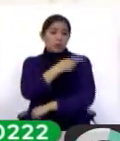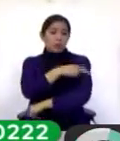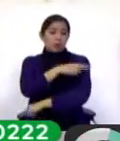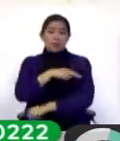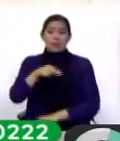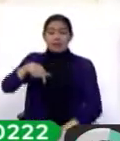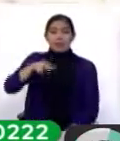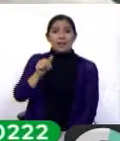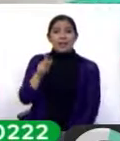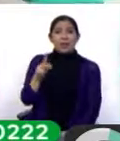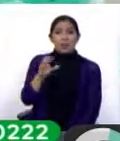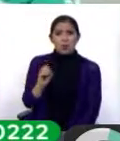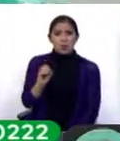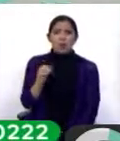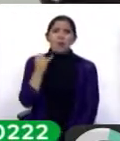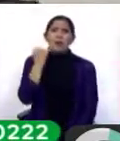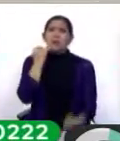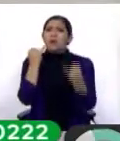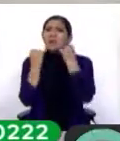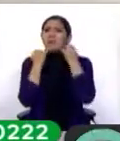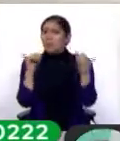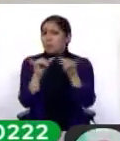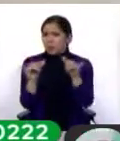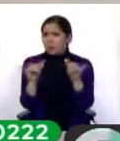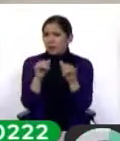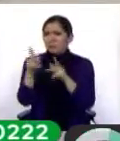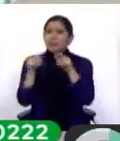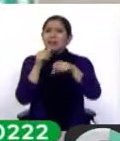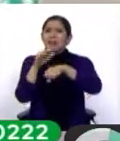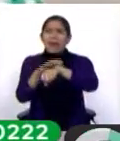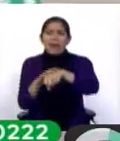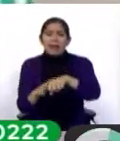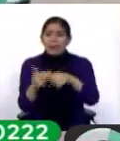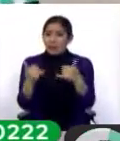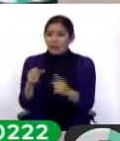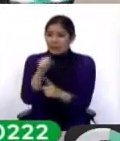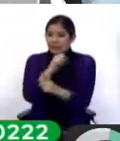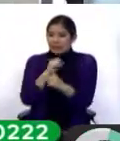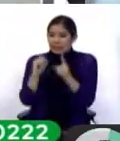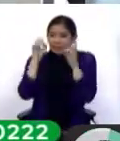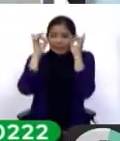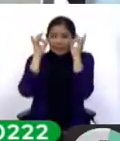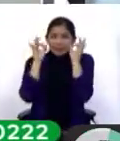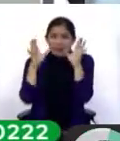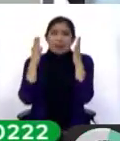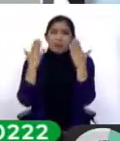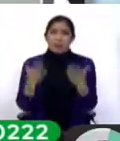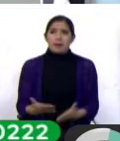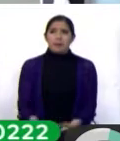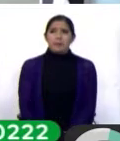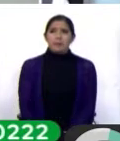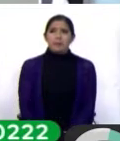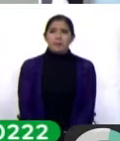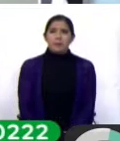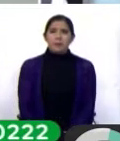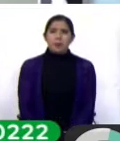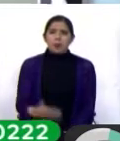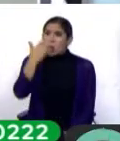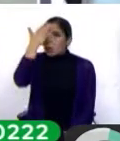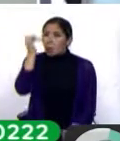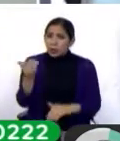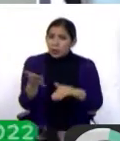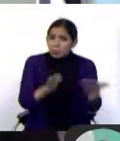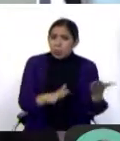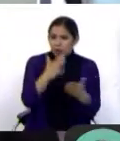Manifestó también que las personas heridas, algunas se encuentran en situación de gravedad. No tenemos las causas de la muerte, pero de